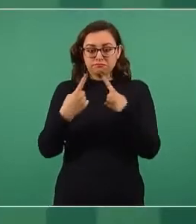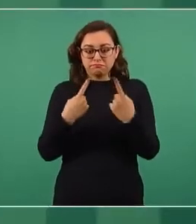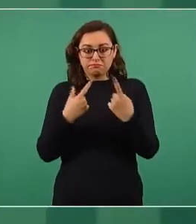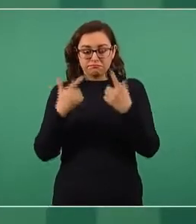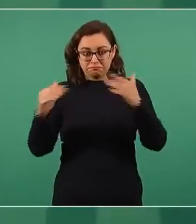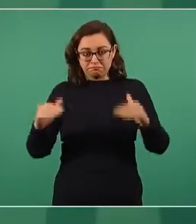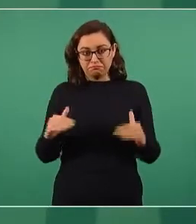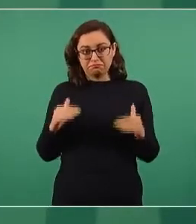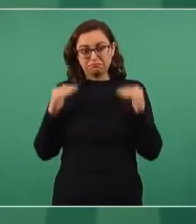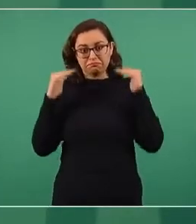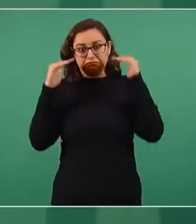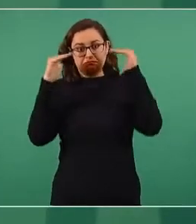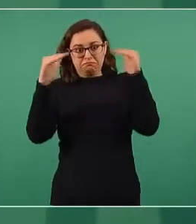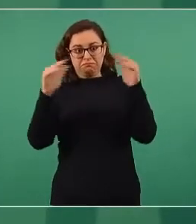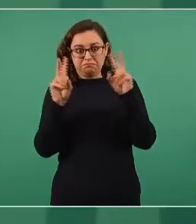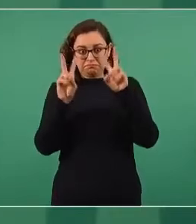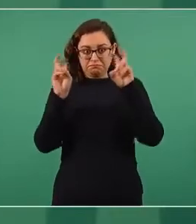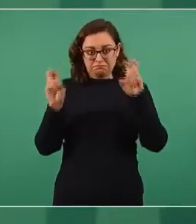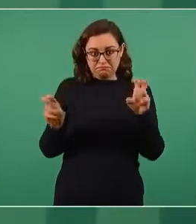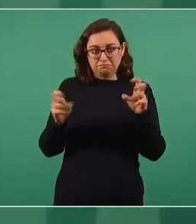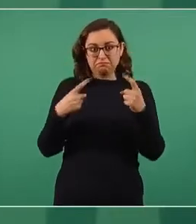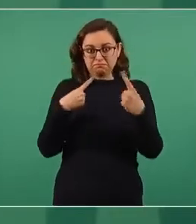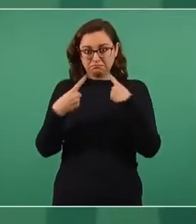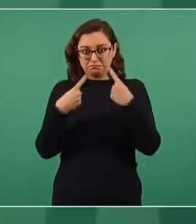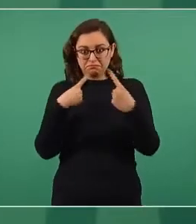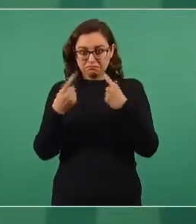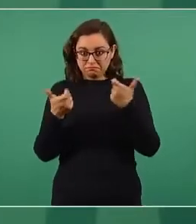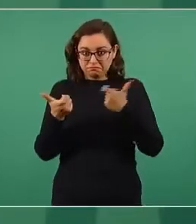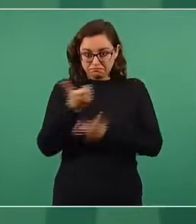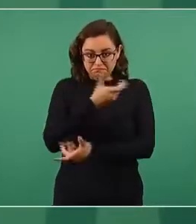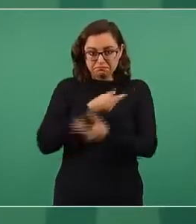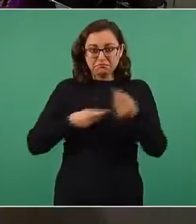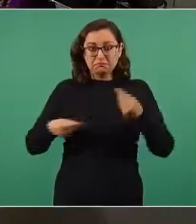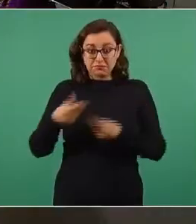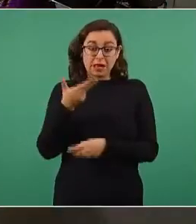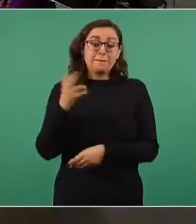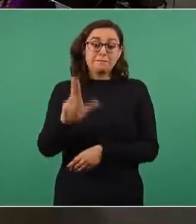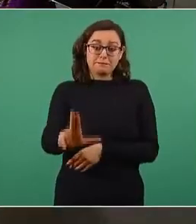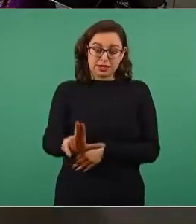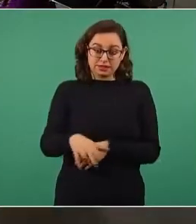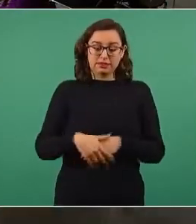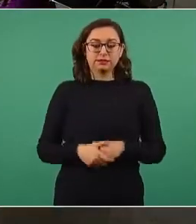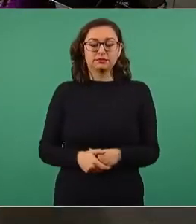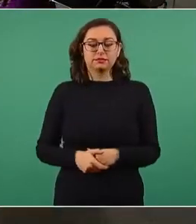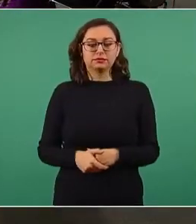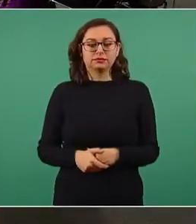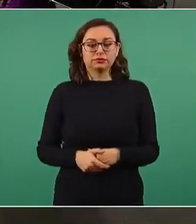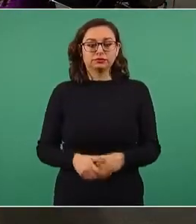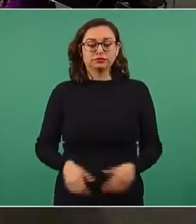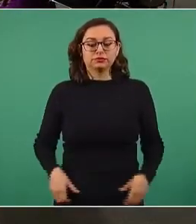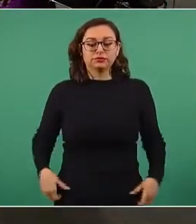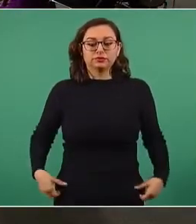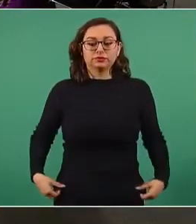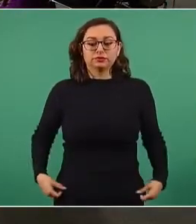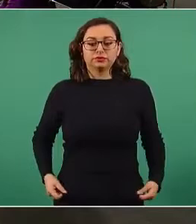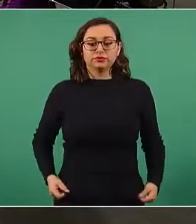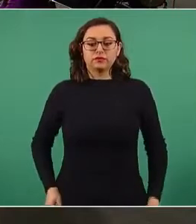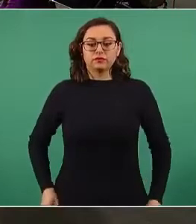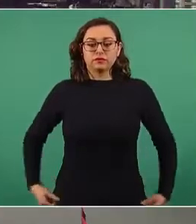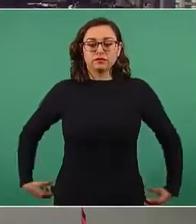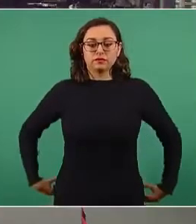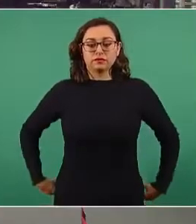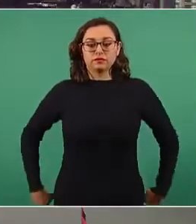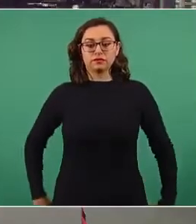alto nivel que hace mucho que no se hace entre México y Estados Unidos. Eso sí se va a tratar el día martes. Allá, por favor.